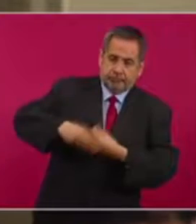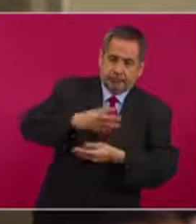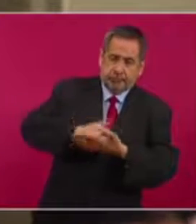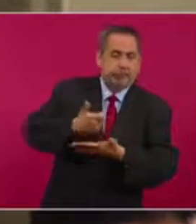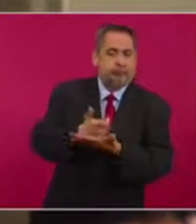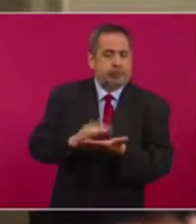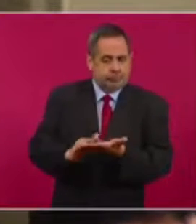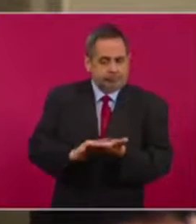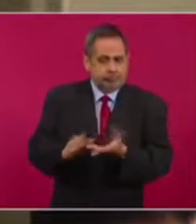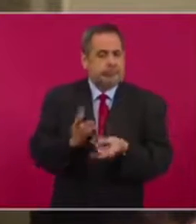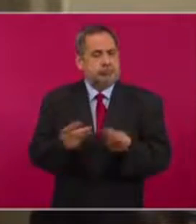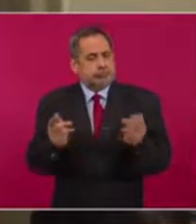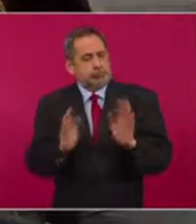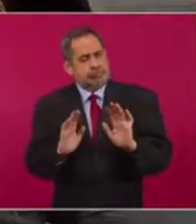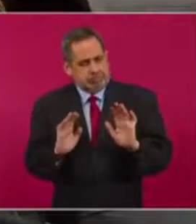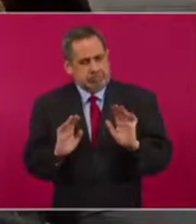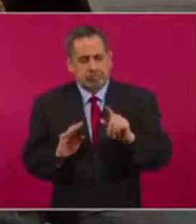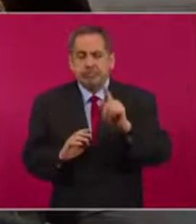pues